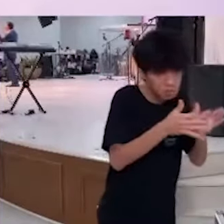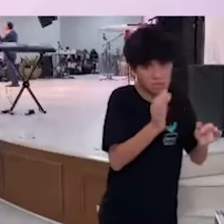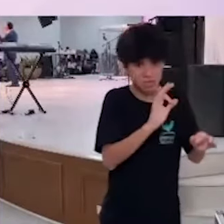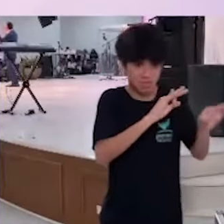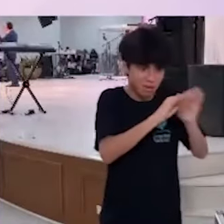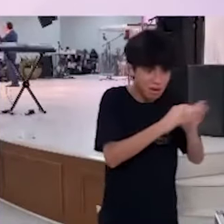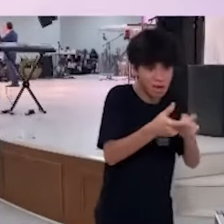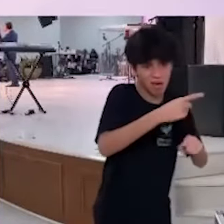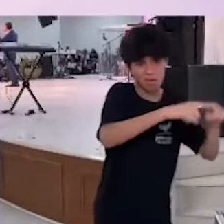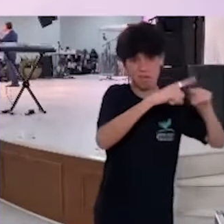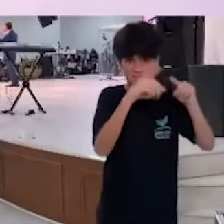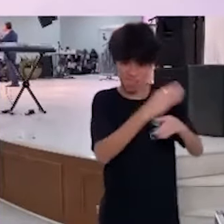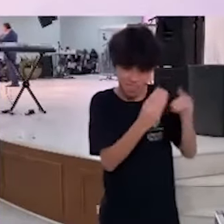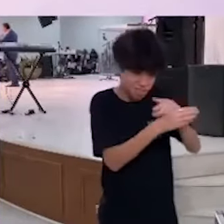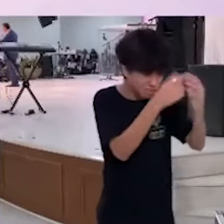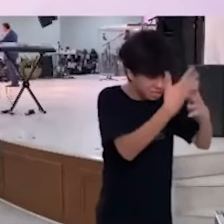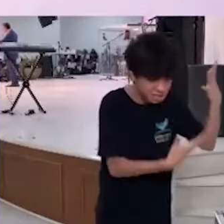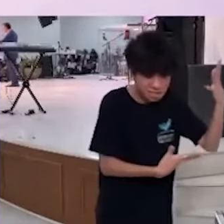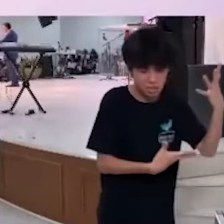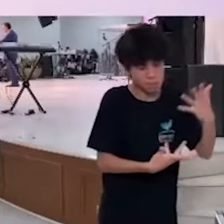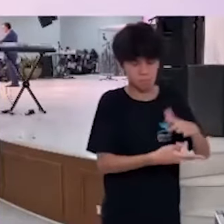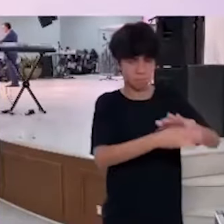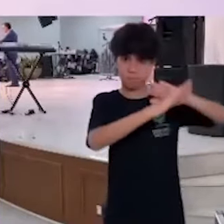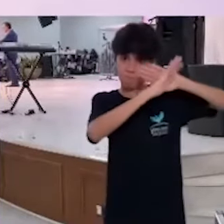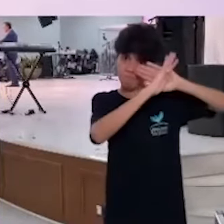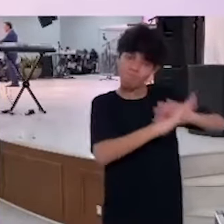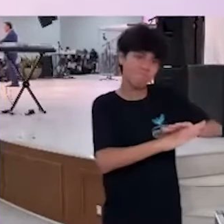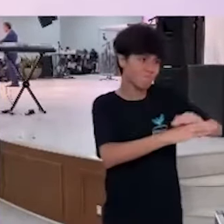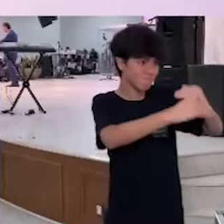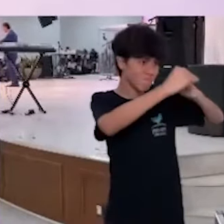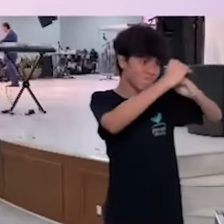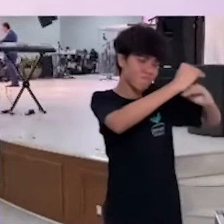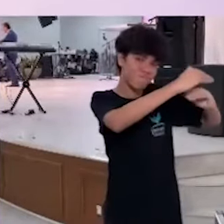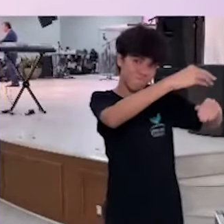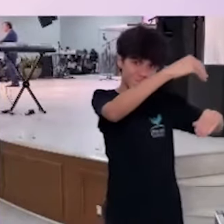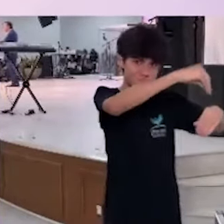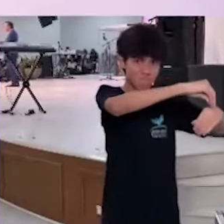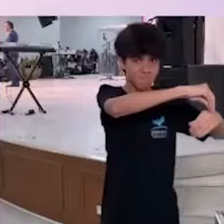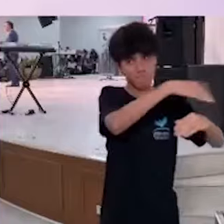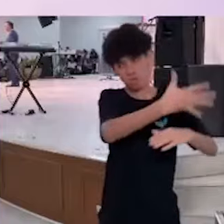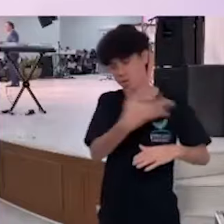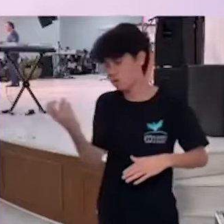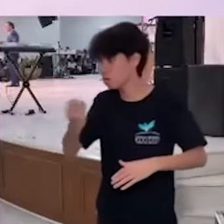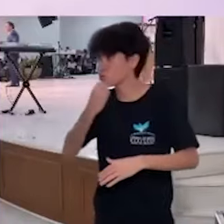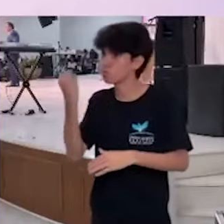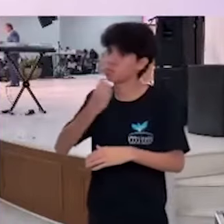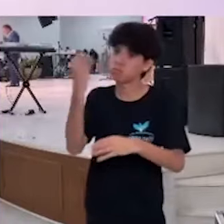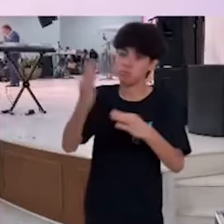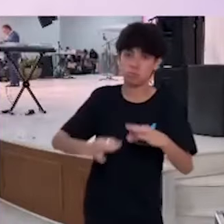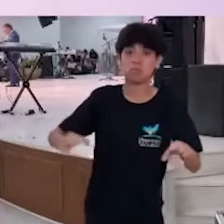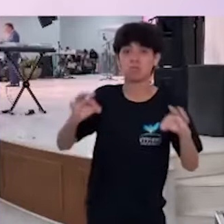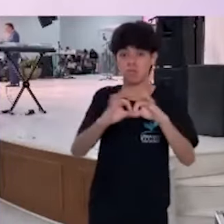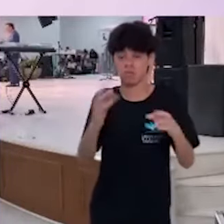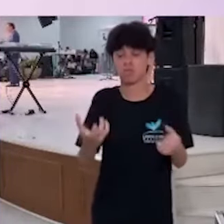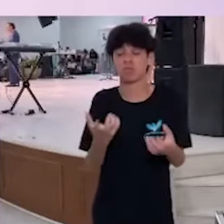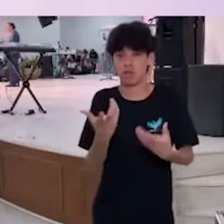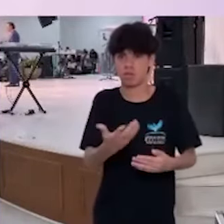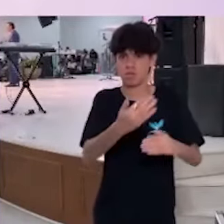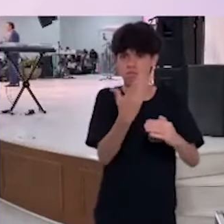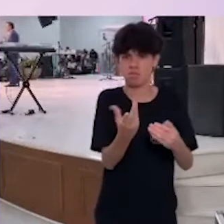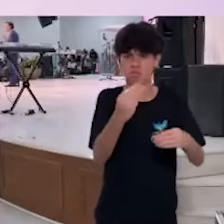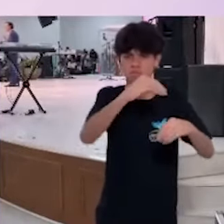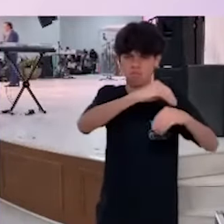muralla para la oración, debes ponerle un candado. Por ejemplo, les voy a decir un candado muy común